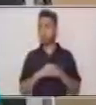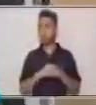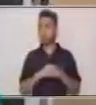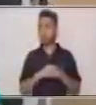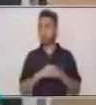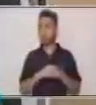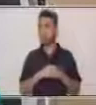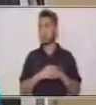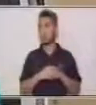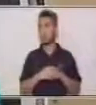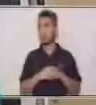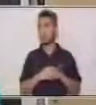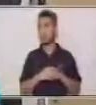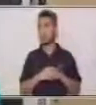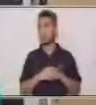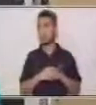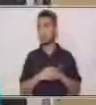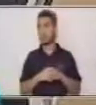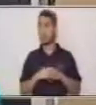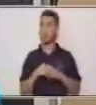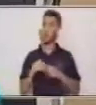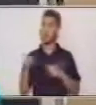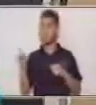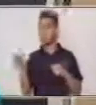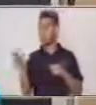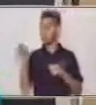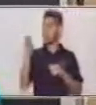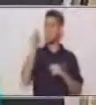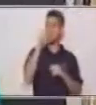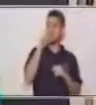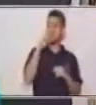parte. Veamos para arriba.